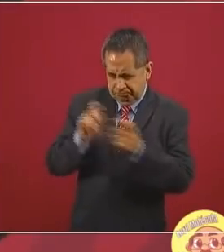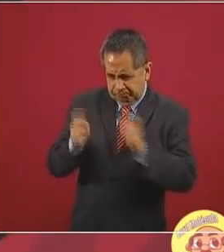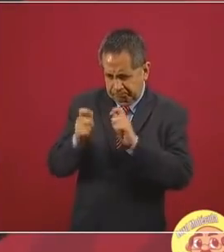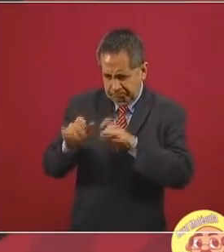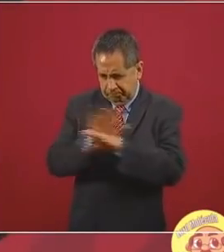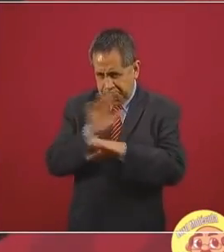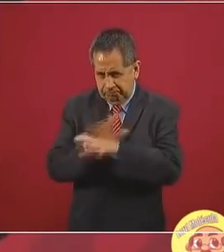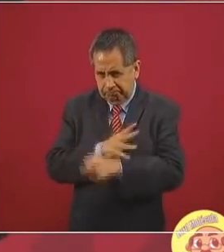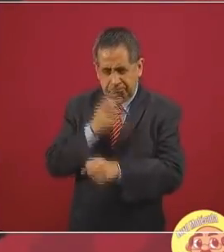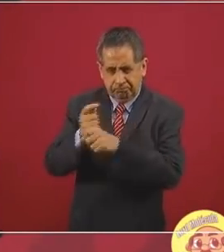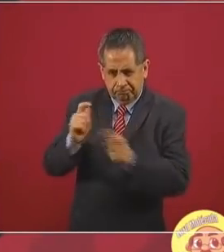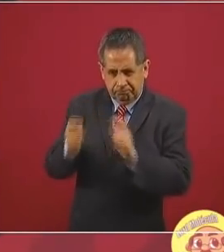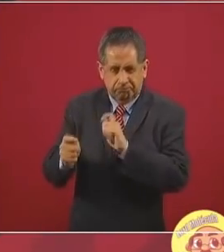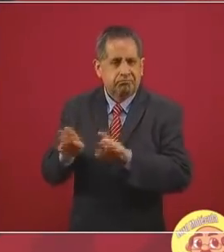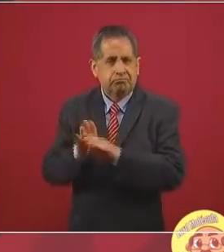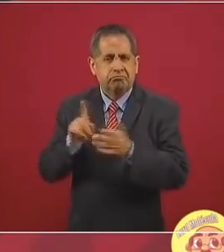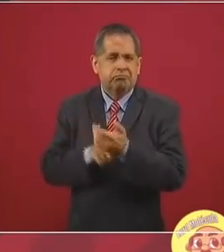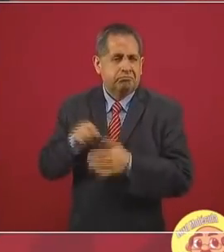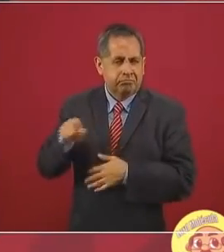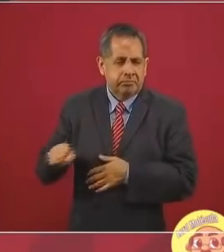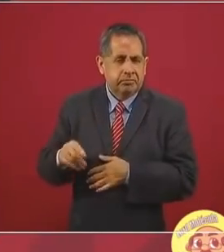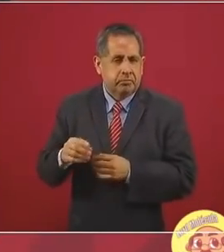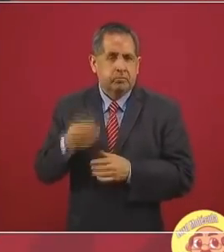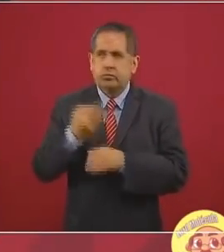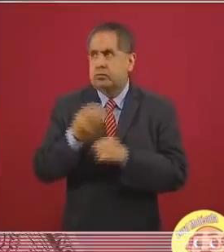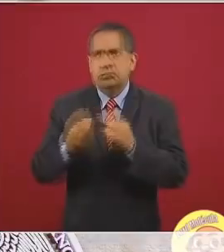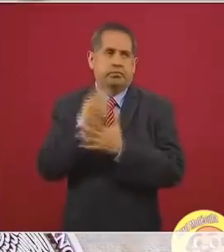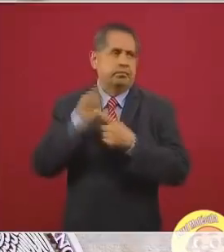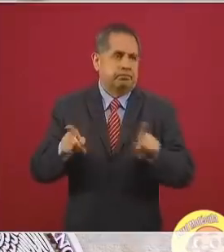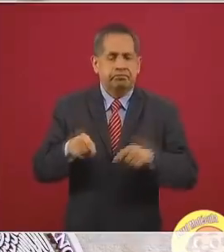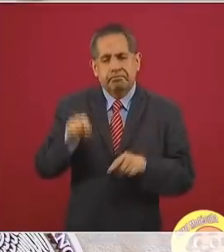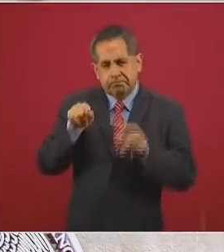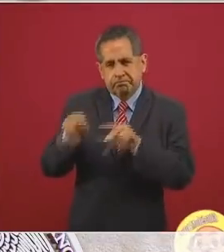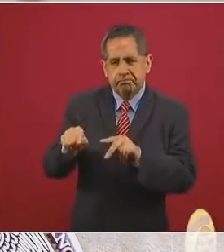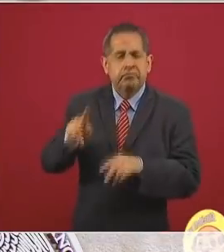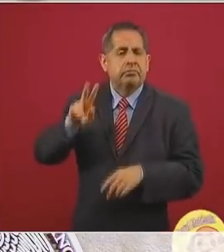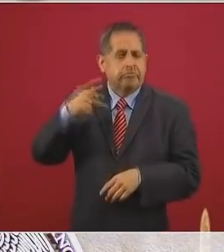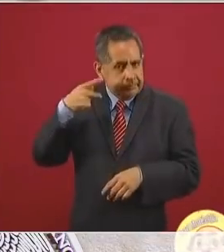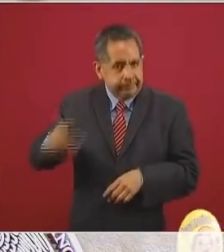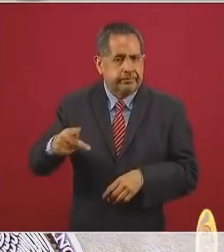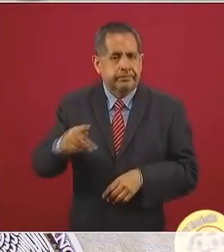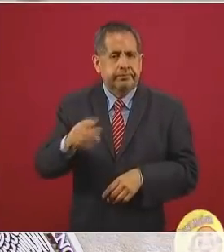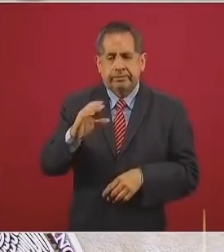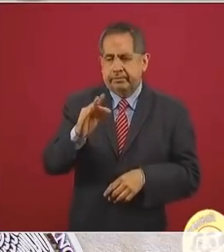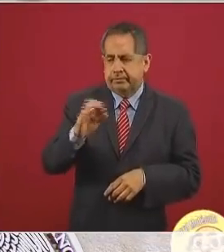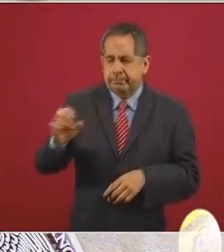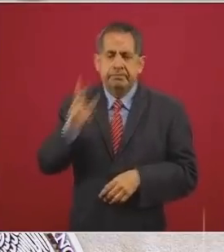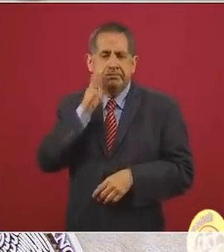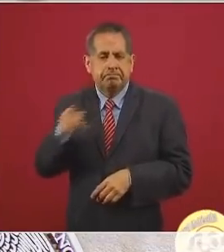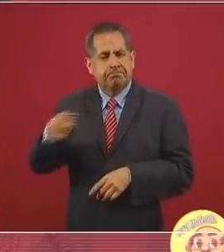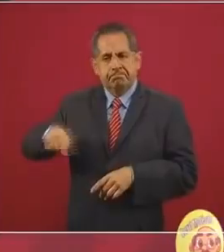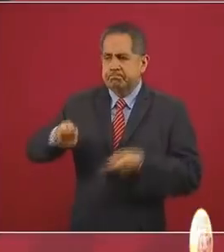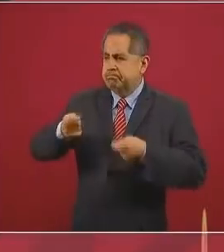luego, con la nueva circunstancia, al dominio, ¿sí?, de la